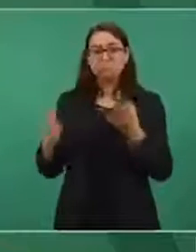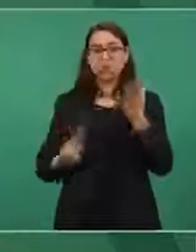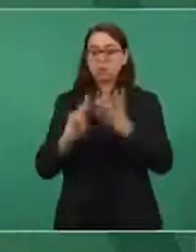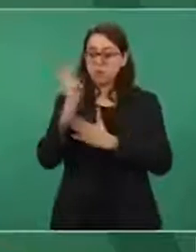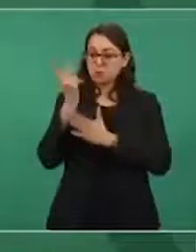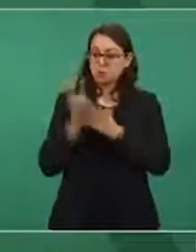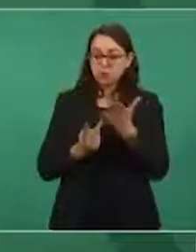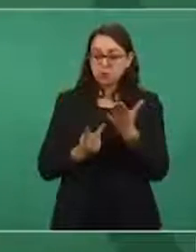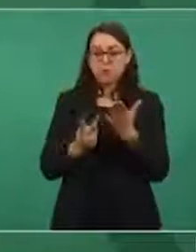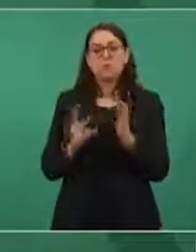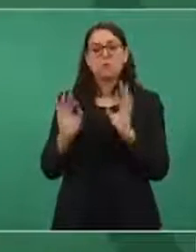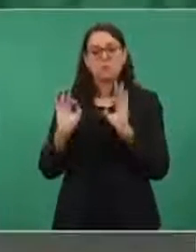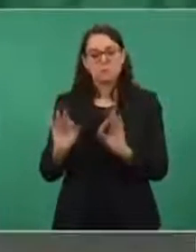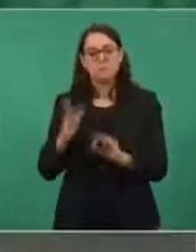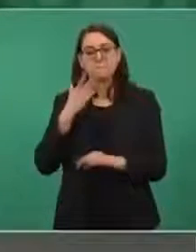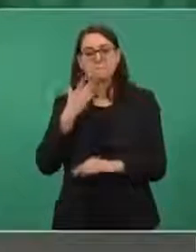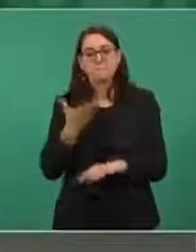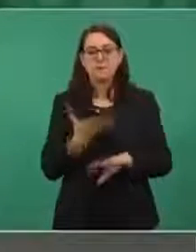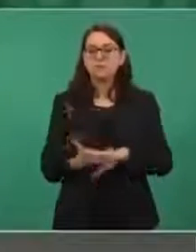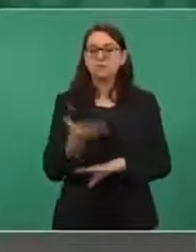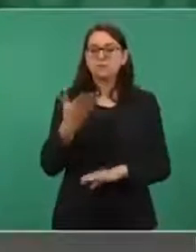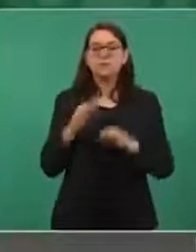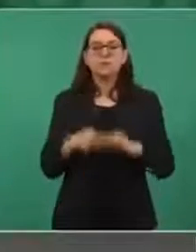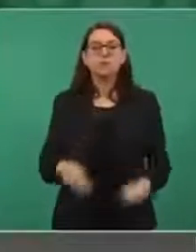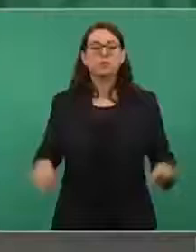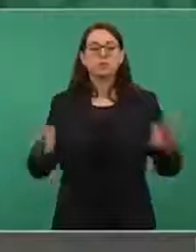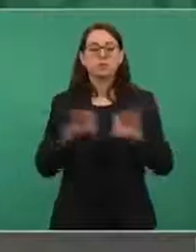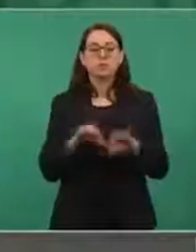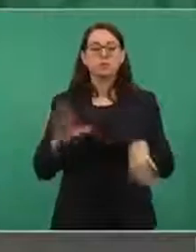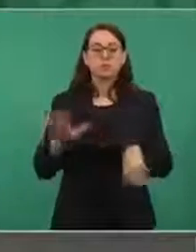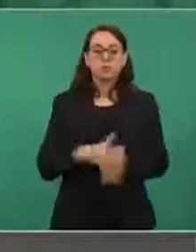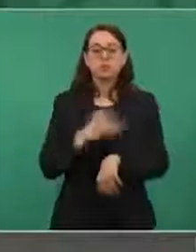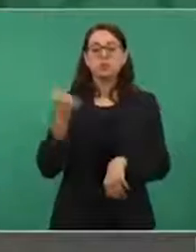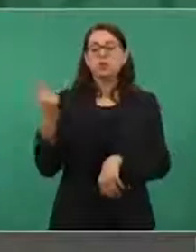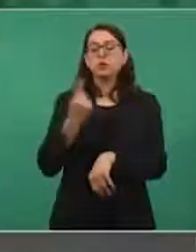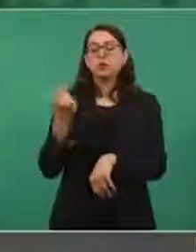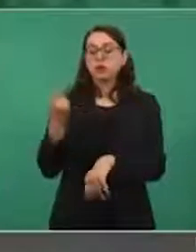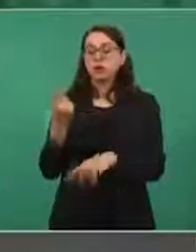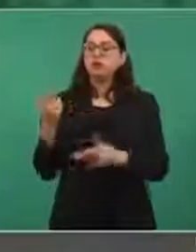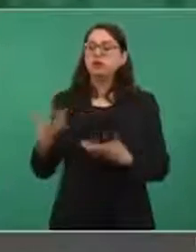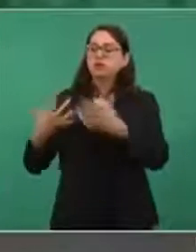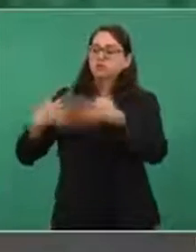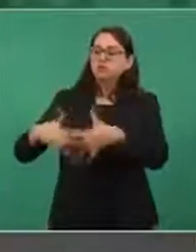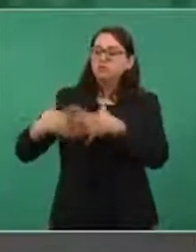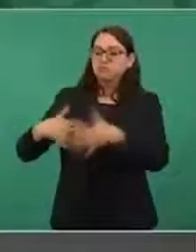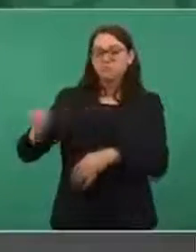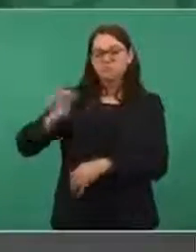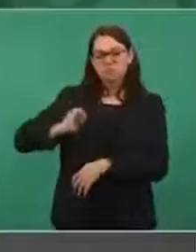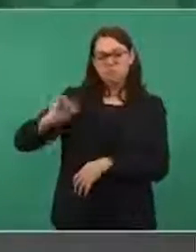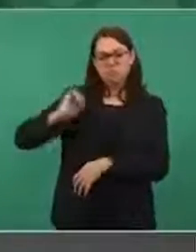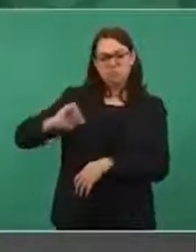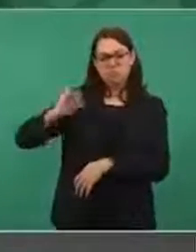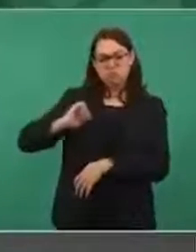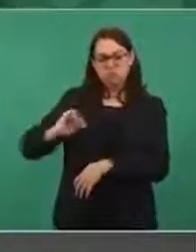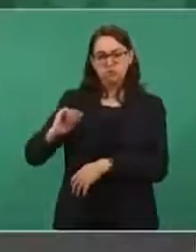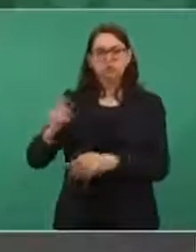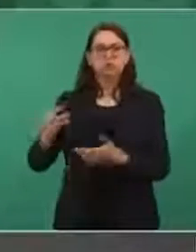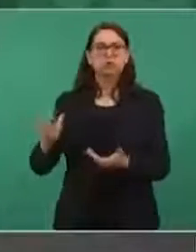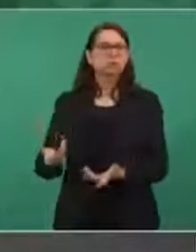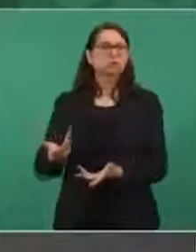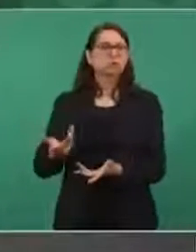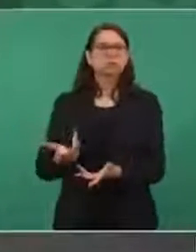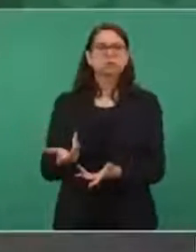muy importante, porque son equipos que se van a renovar, que datan